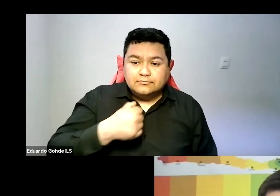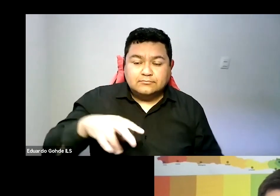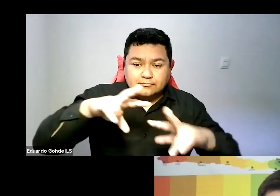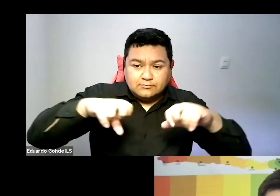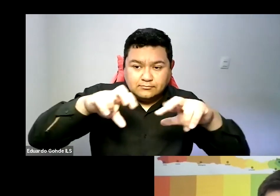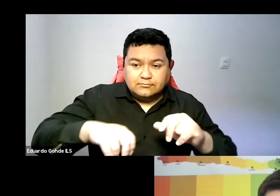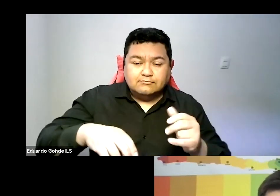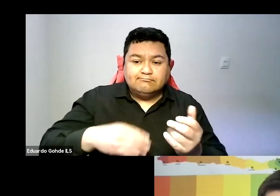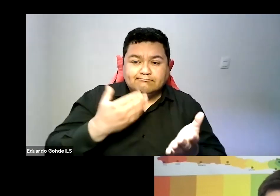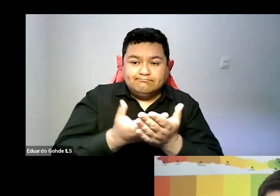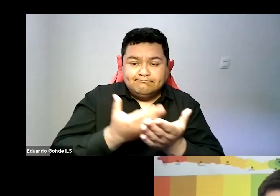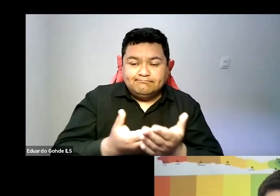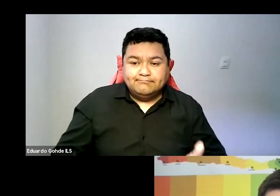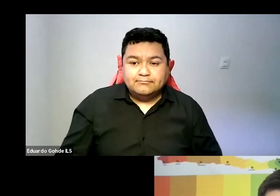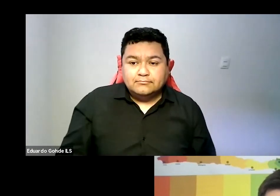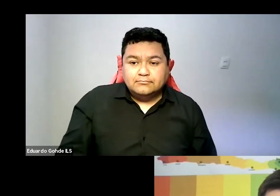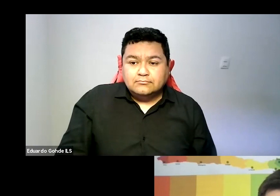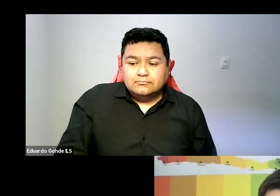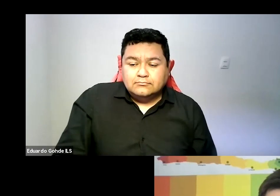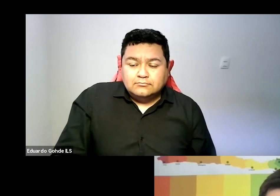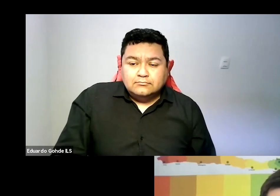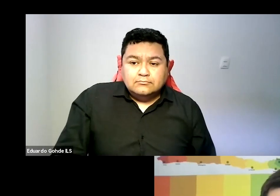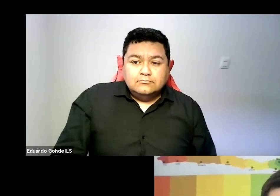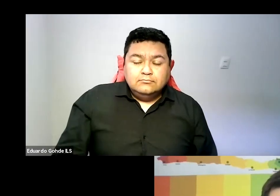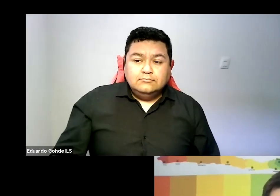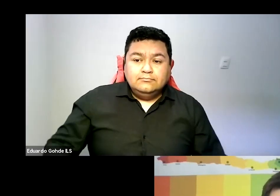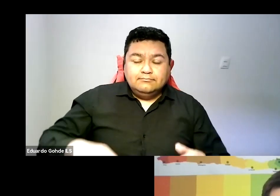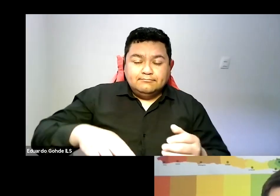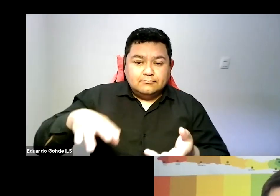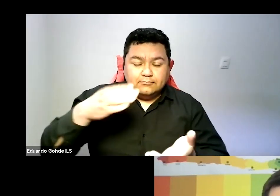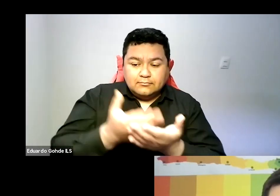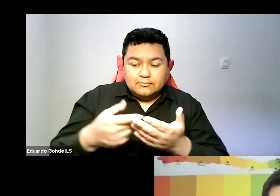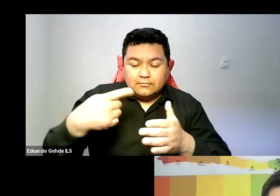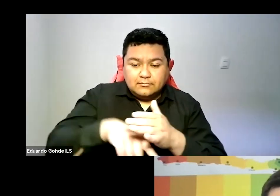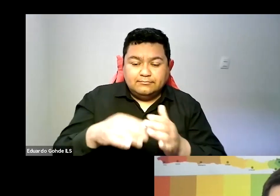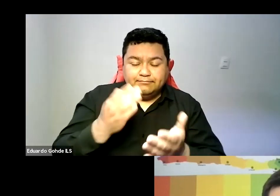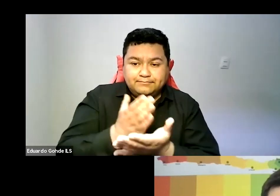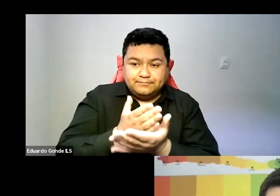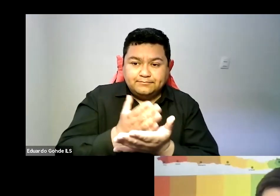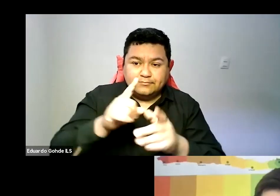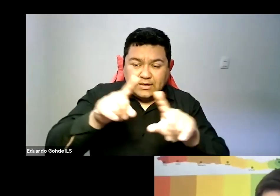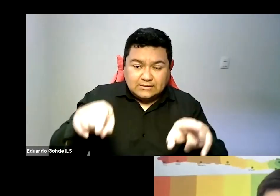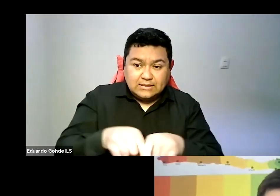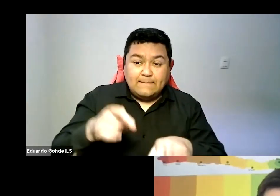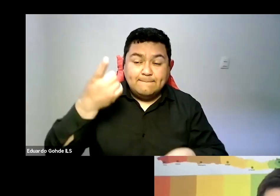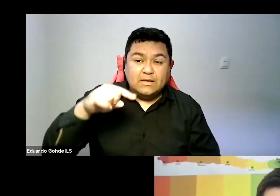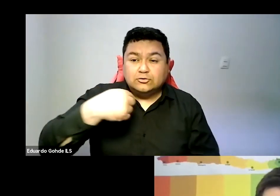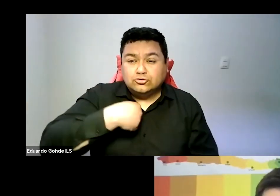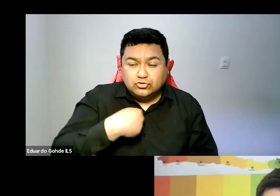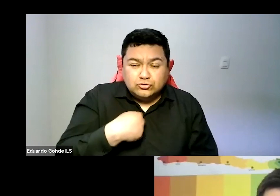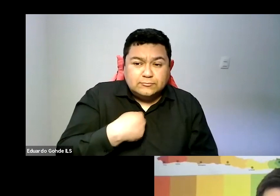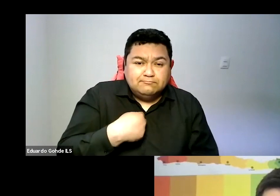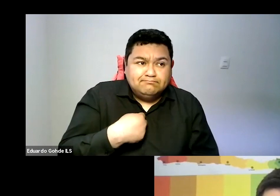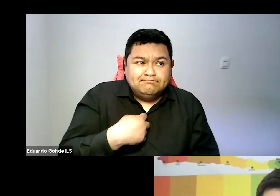el experimento, la recreación científica en el aula. Pero yo eso lo haría si